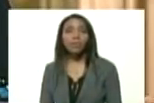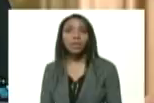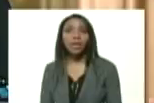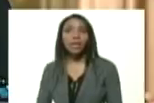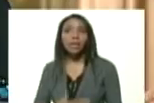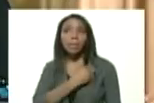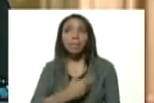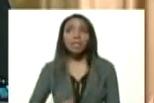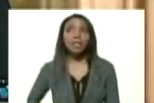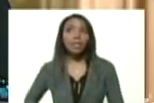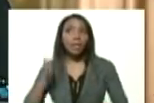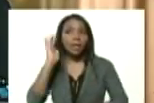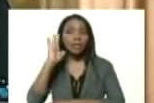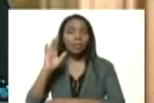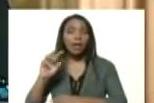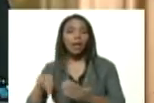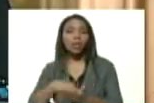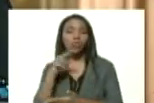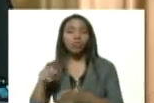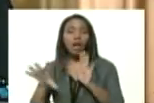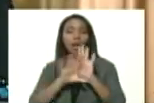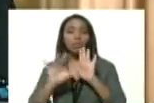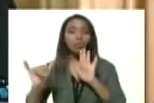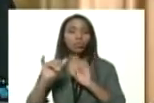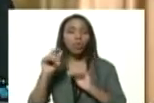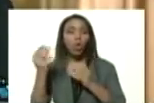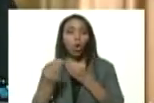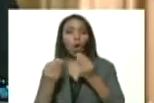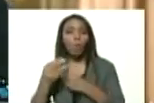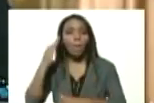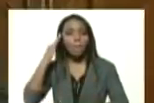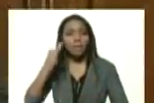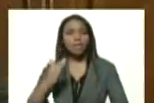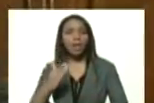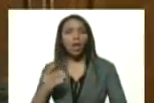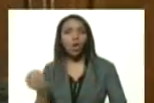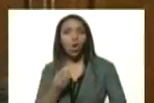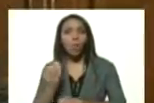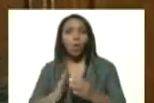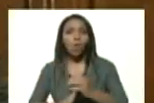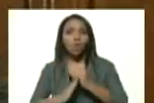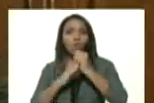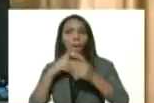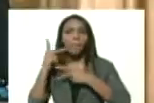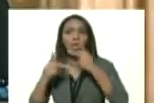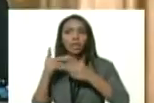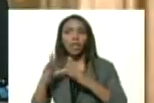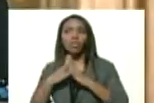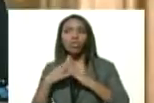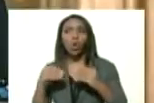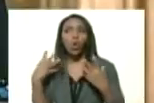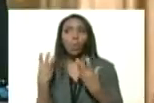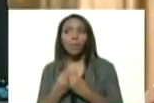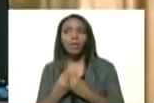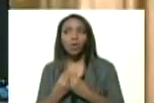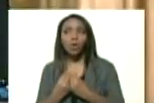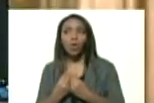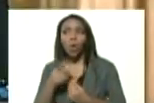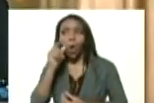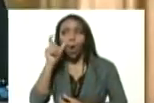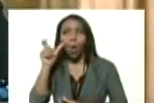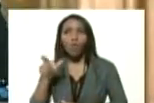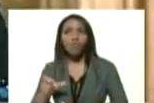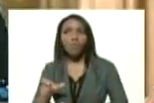presidente de la asamblea nacional constituyente diosdado cabello rondón como militar como líder político y de todos los compañeros del resto reverol